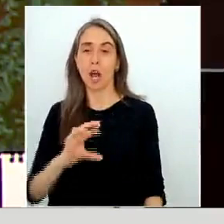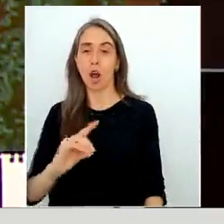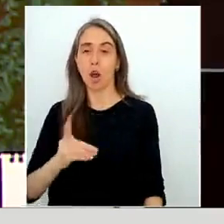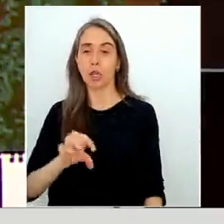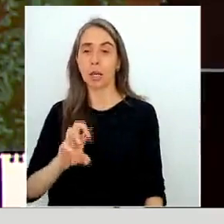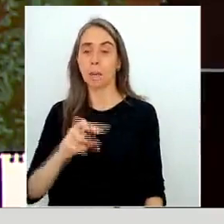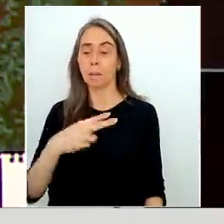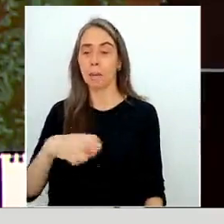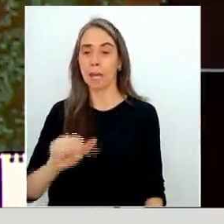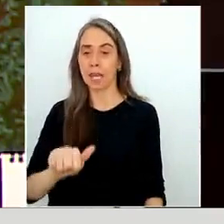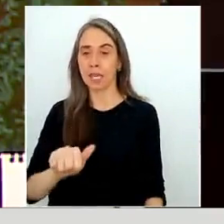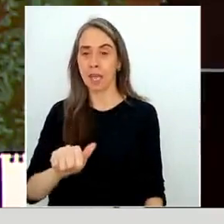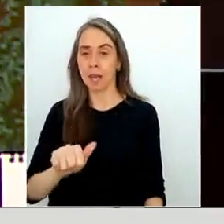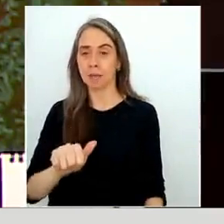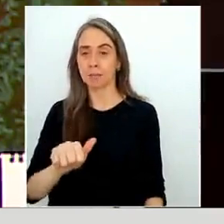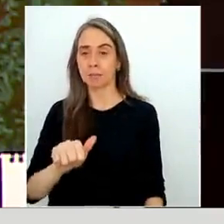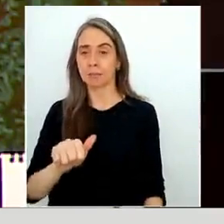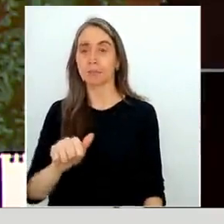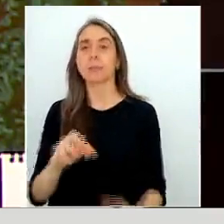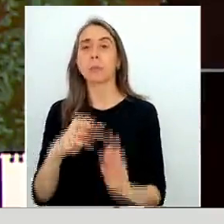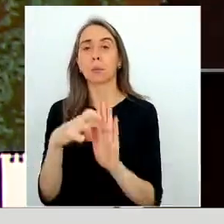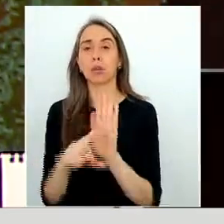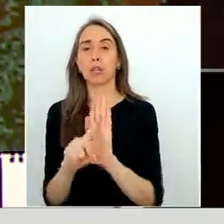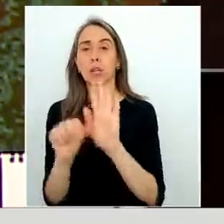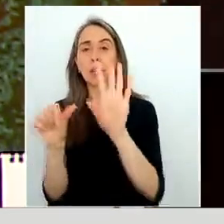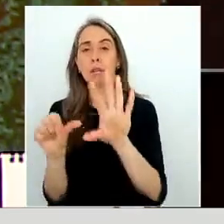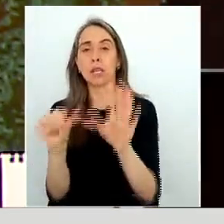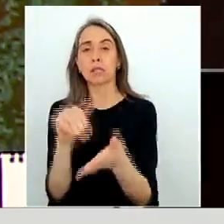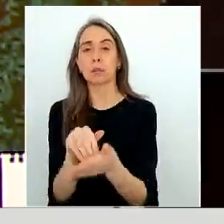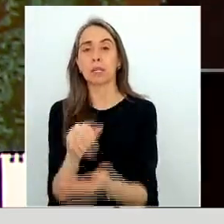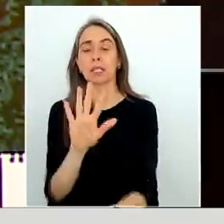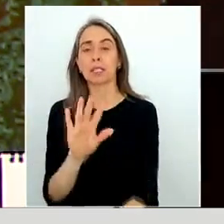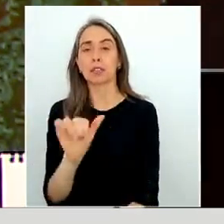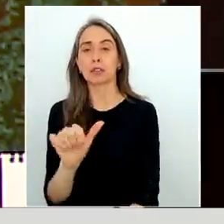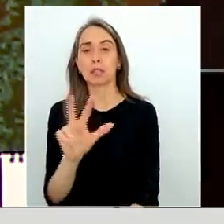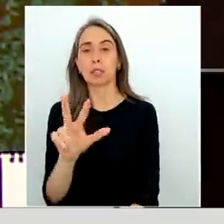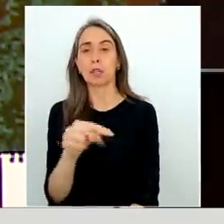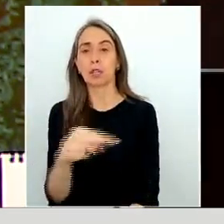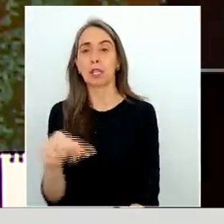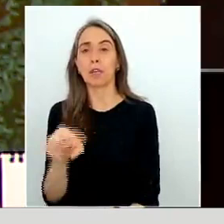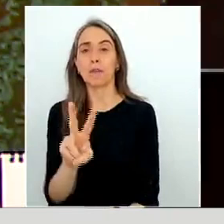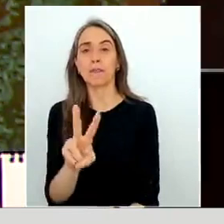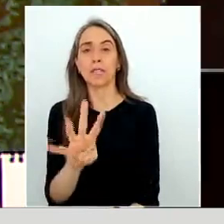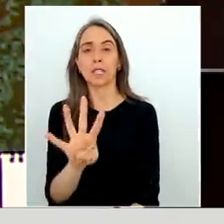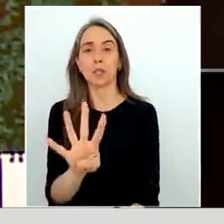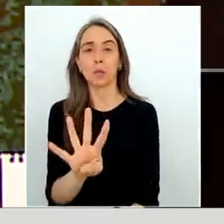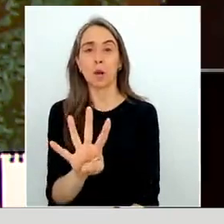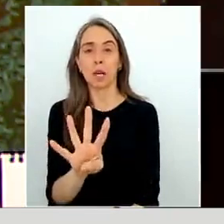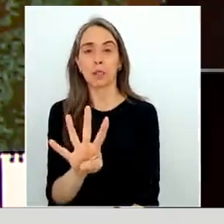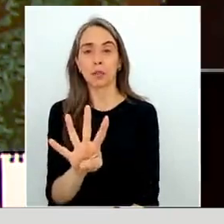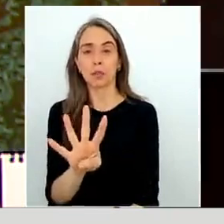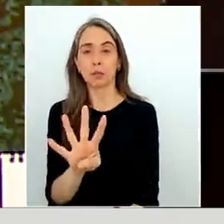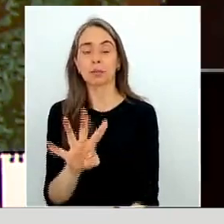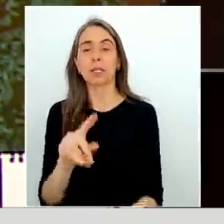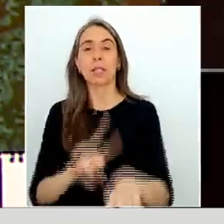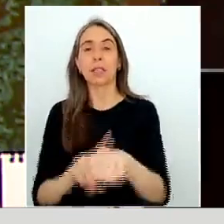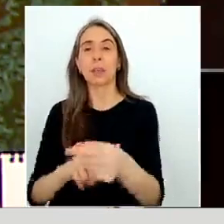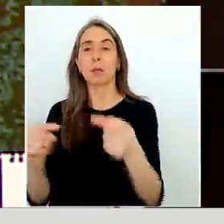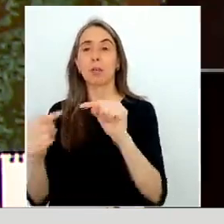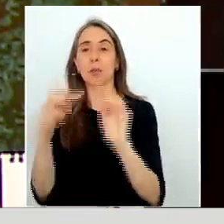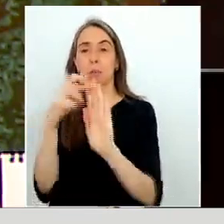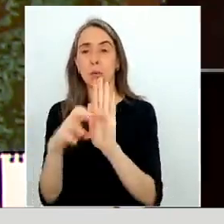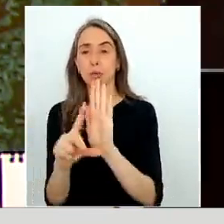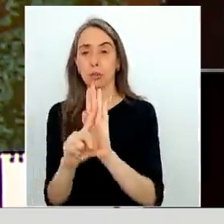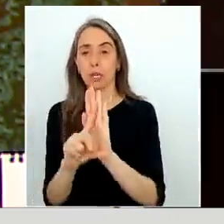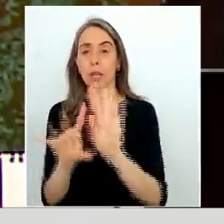gen respondiente al boletín número 1668 gu24 para la discusión de este proyecto se destinarán 10